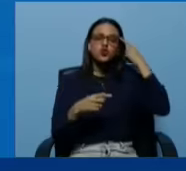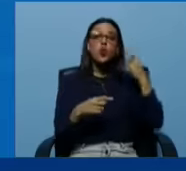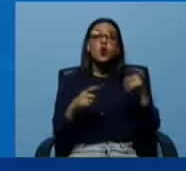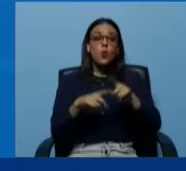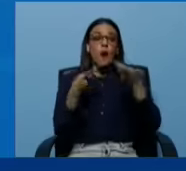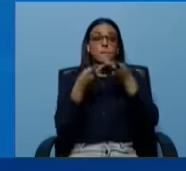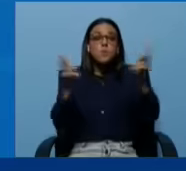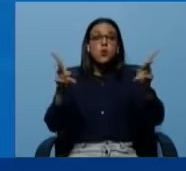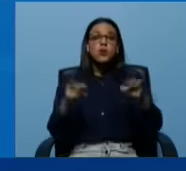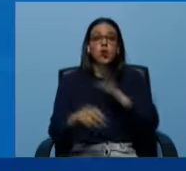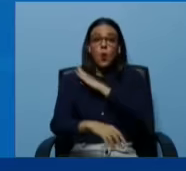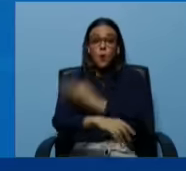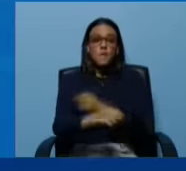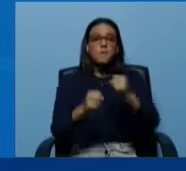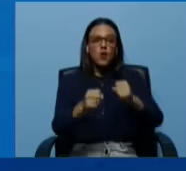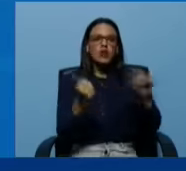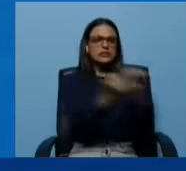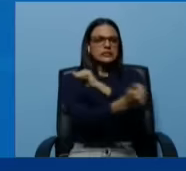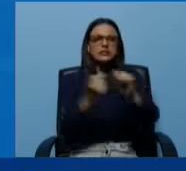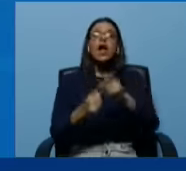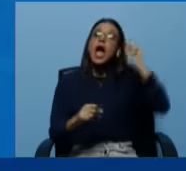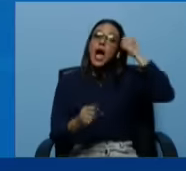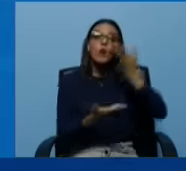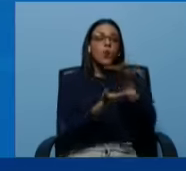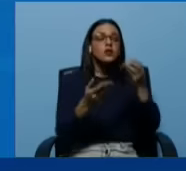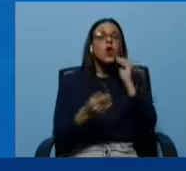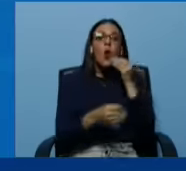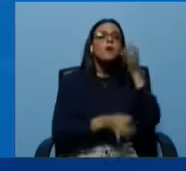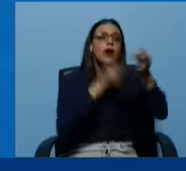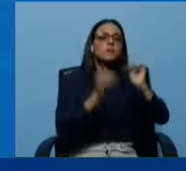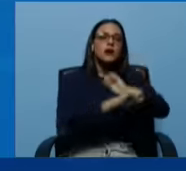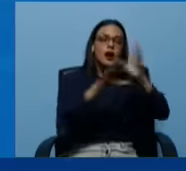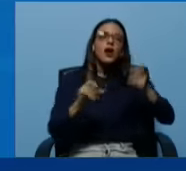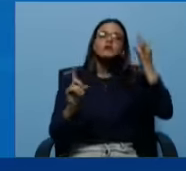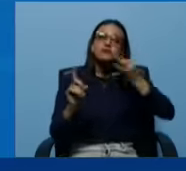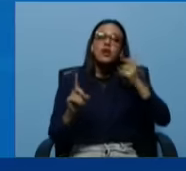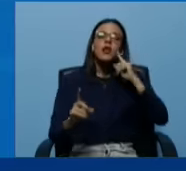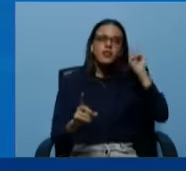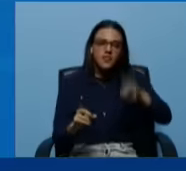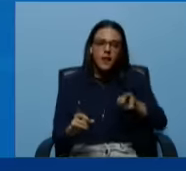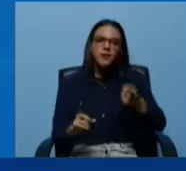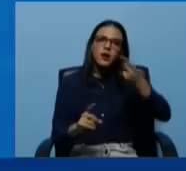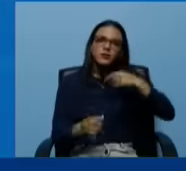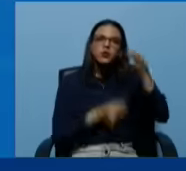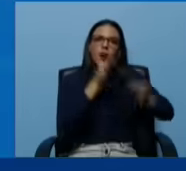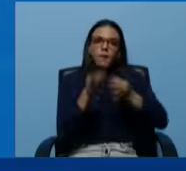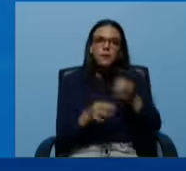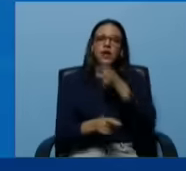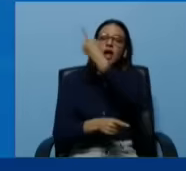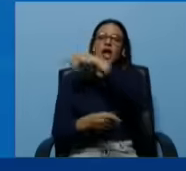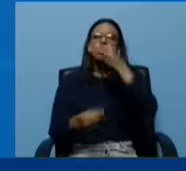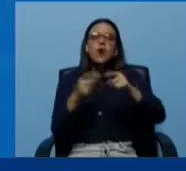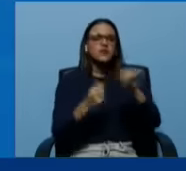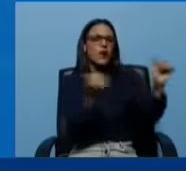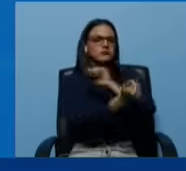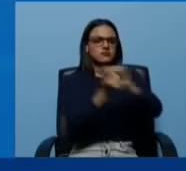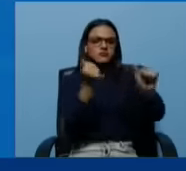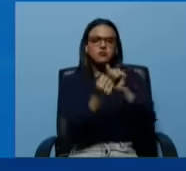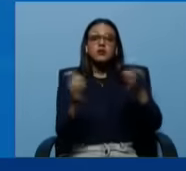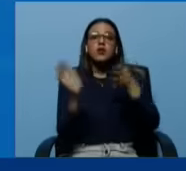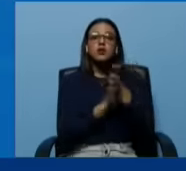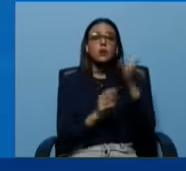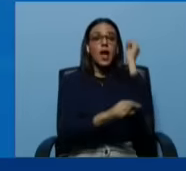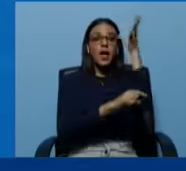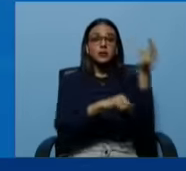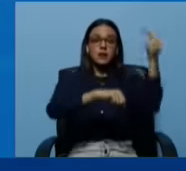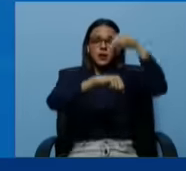recordarlo, a quienes son tan jóvenes y nos acompañan. disolvió el Poder Legislativo, la Asamblea